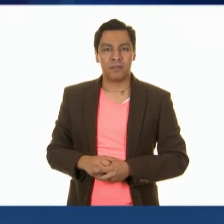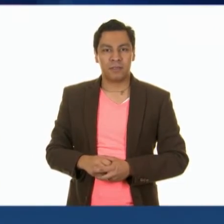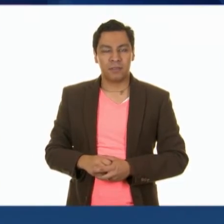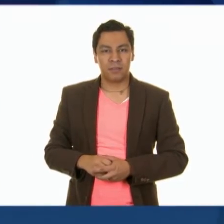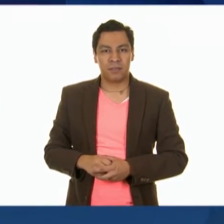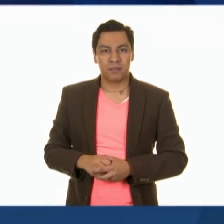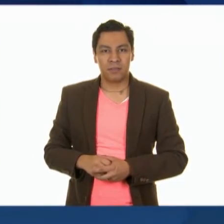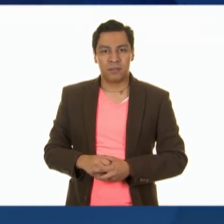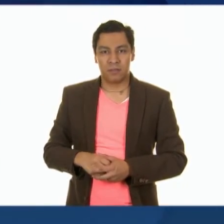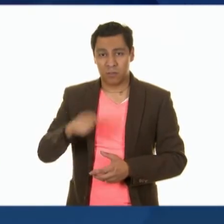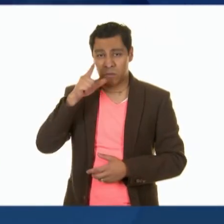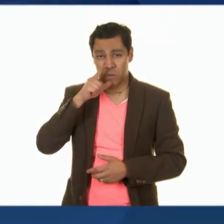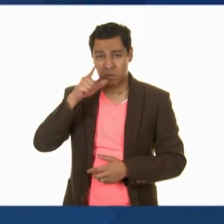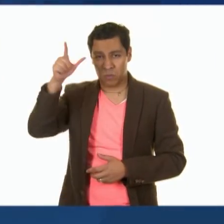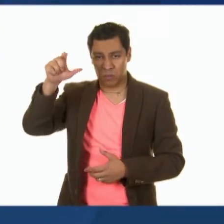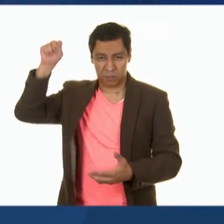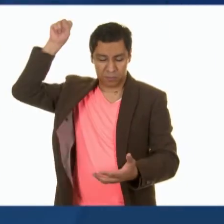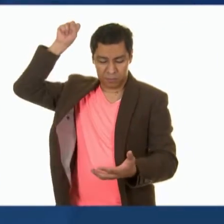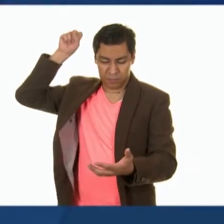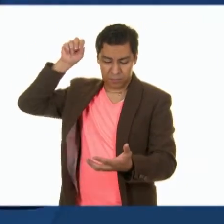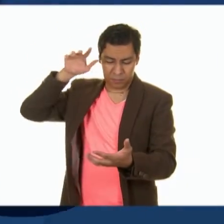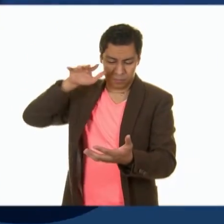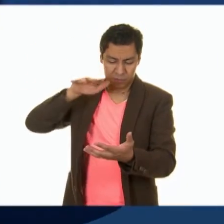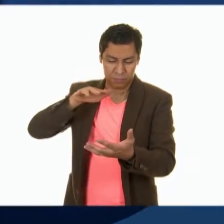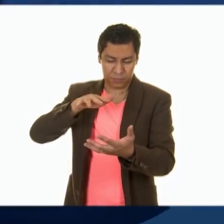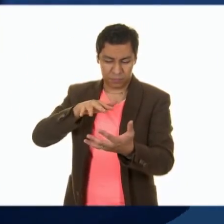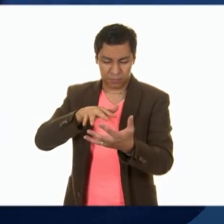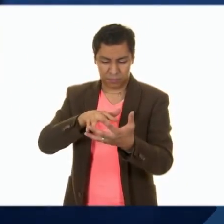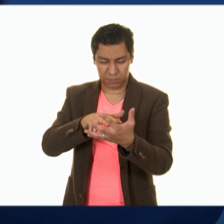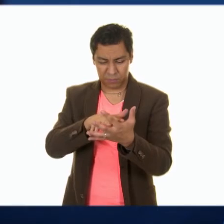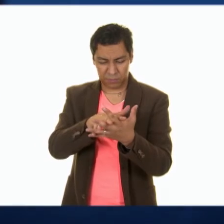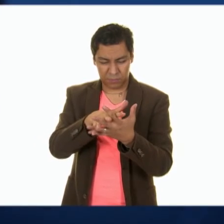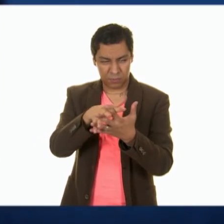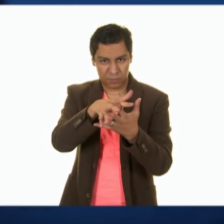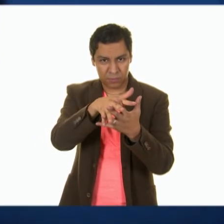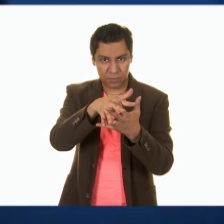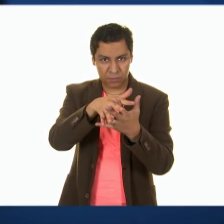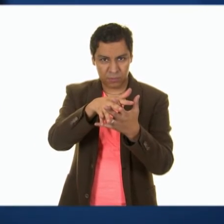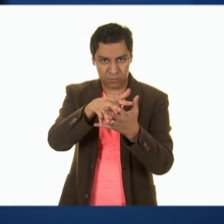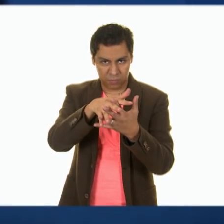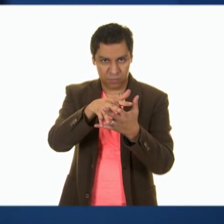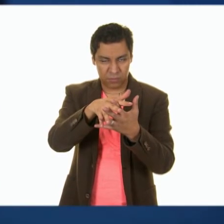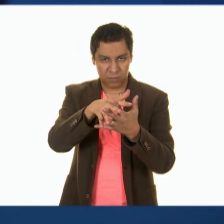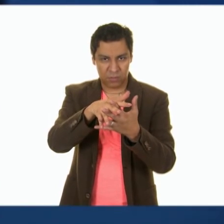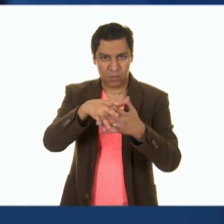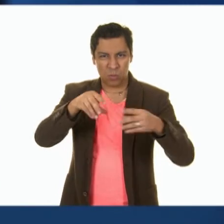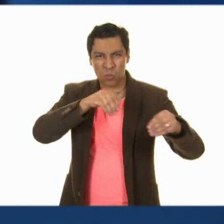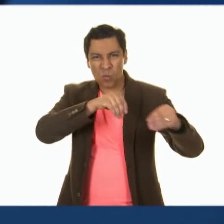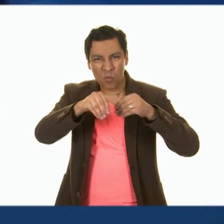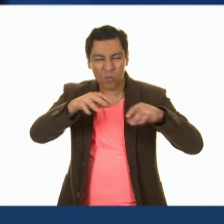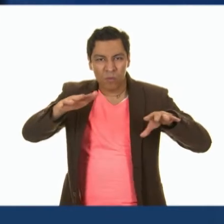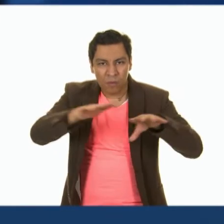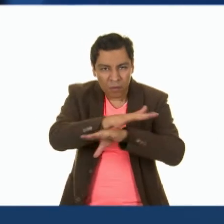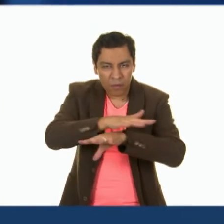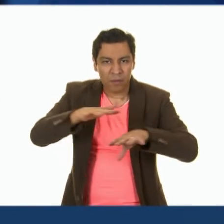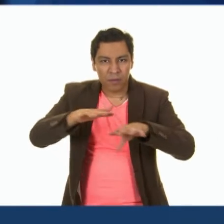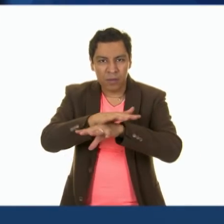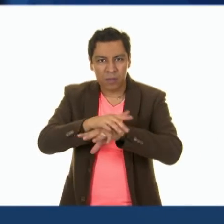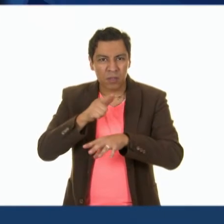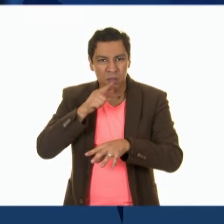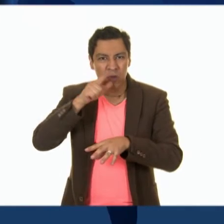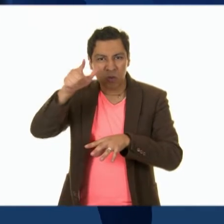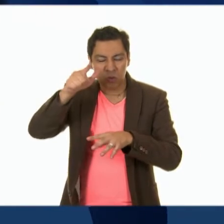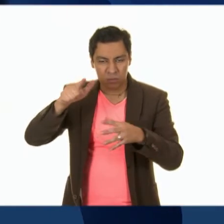variación brusca de dirección que ocurre con la luz al pasar de un medio a otro. Este fenómeno se debe a que la luz se propaga